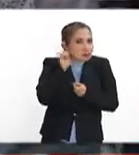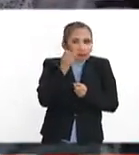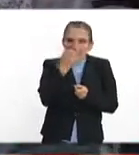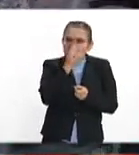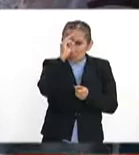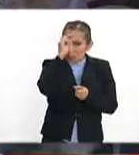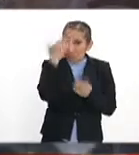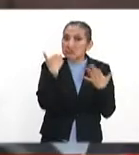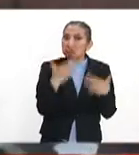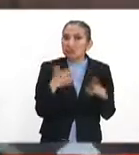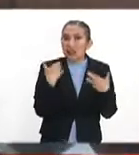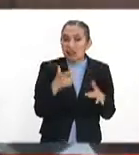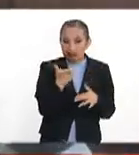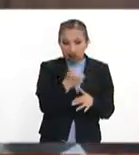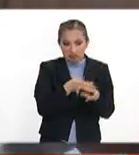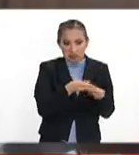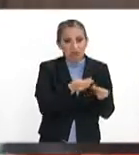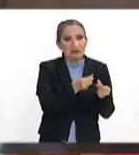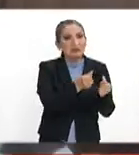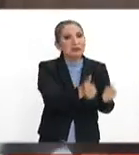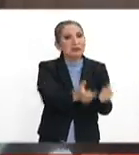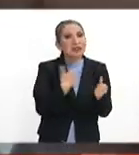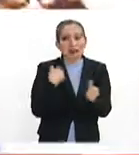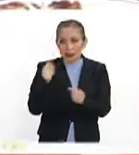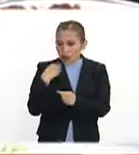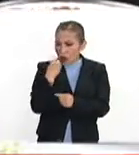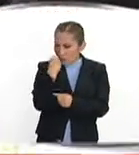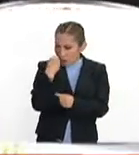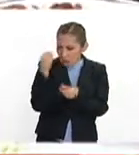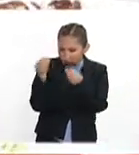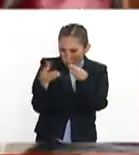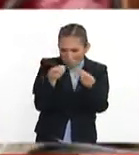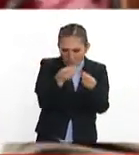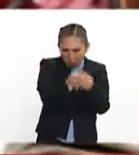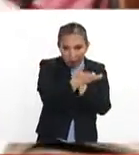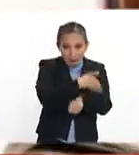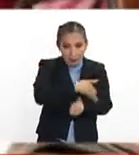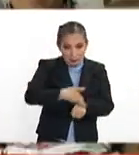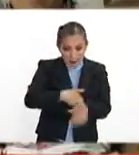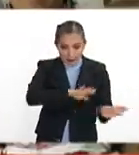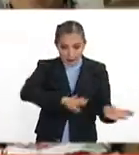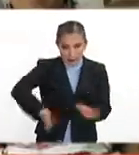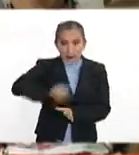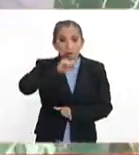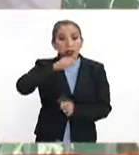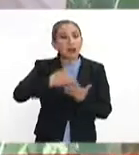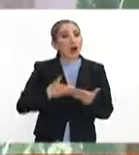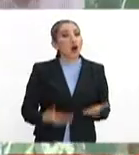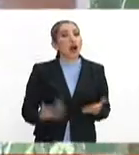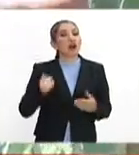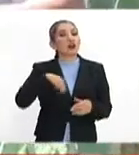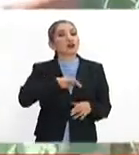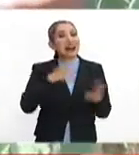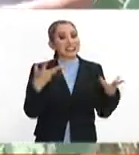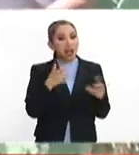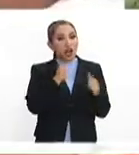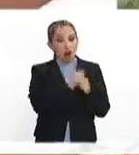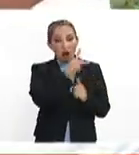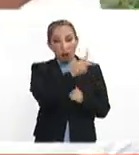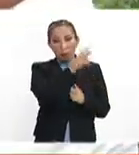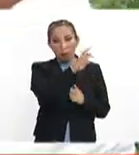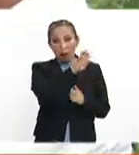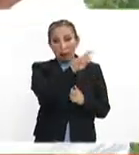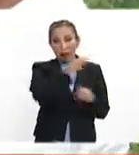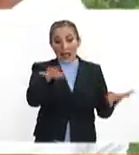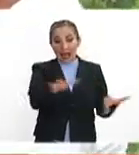haya una diversificación de la dieta dentro de la familia mexicana. Y además hoy estamos haciendo a partir de Prospera un